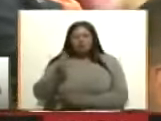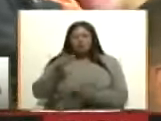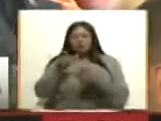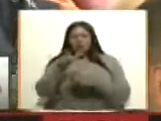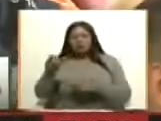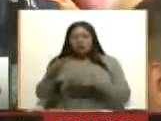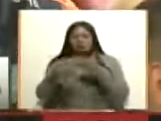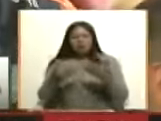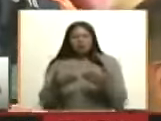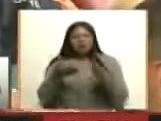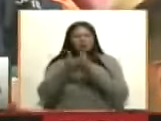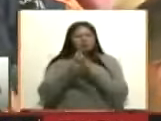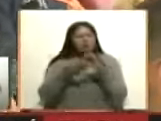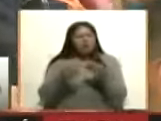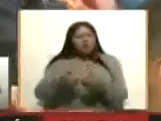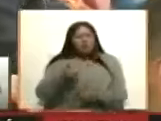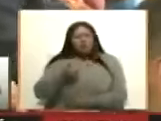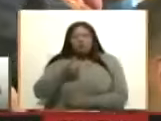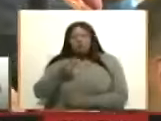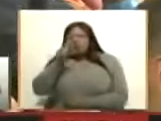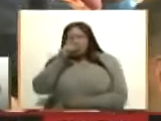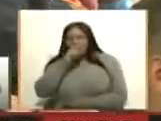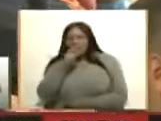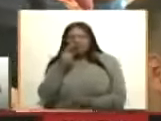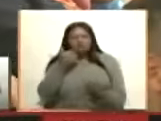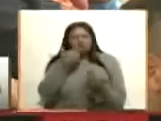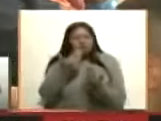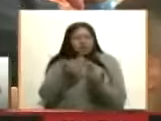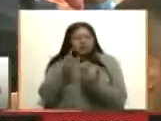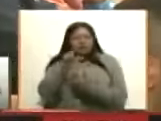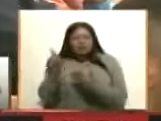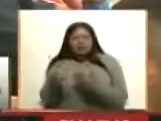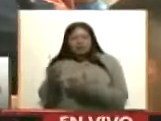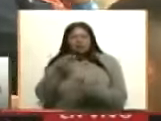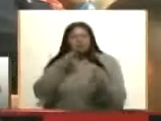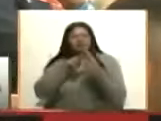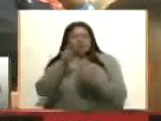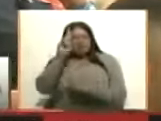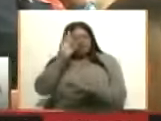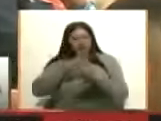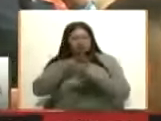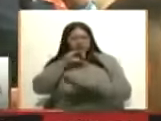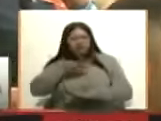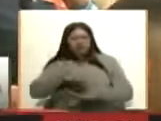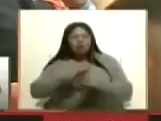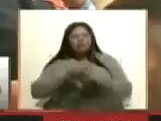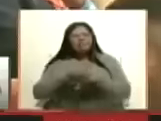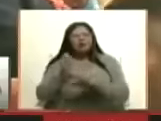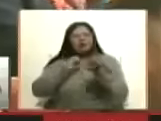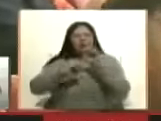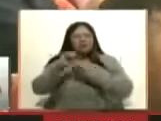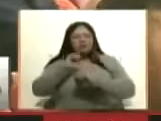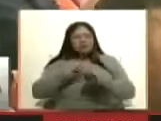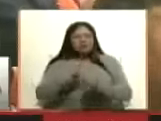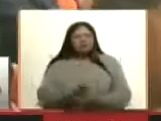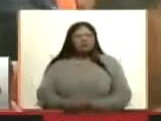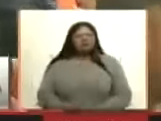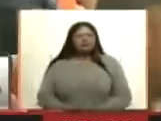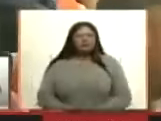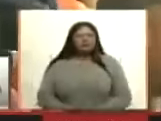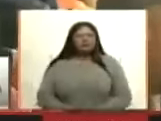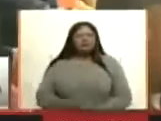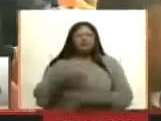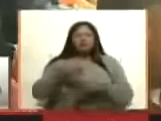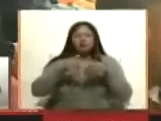sobre todo de cualquier edad acerca del esequivo y conoce las razones históricas de nuestra defensa y por eso se movilizó a